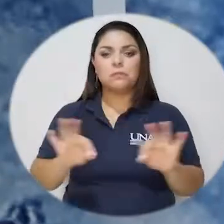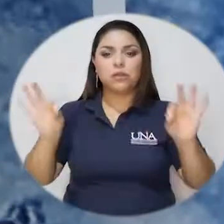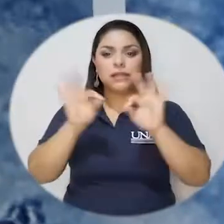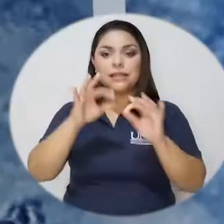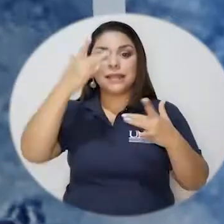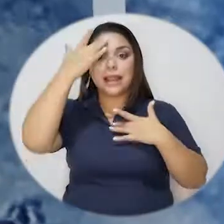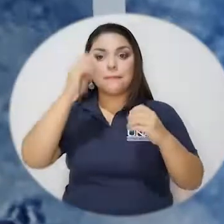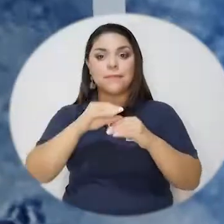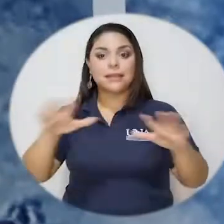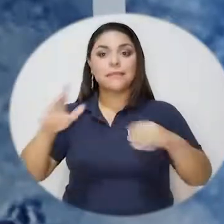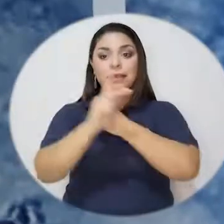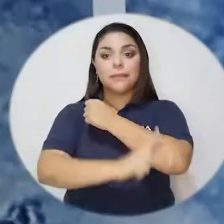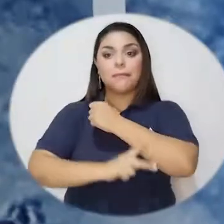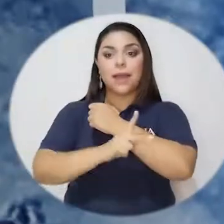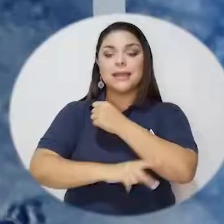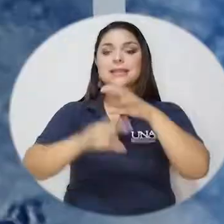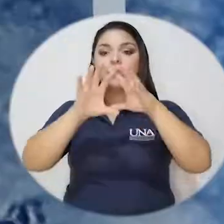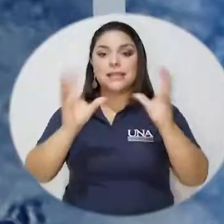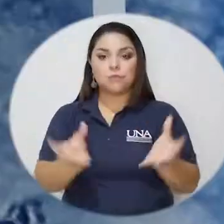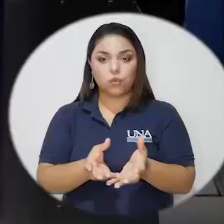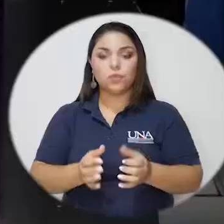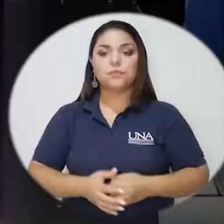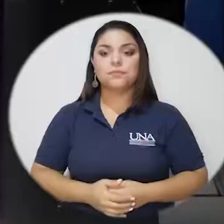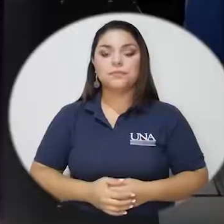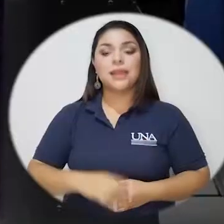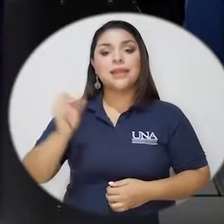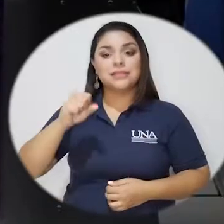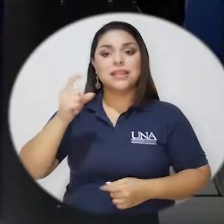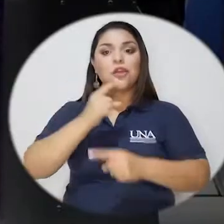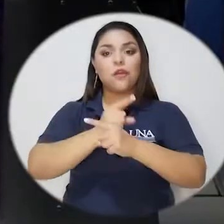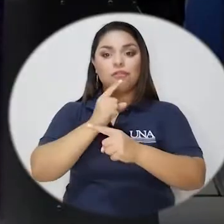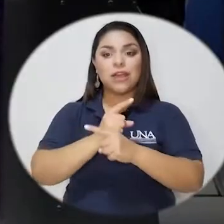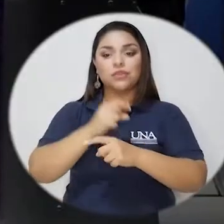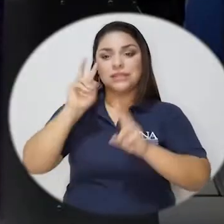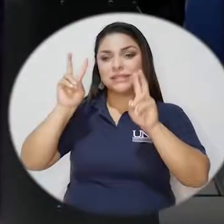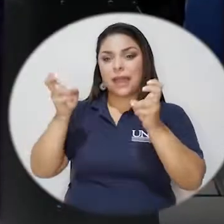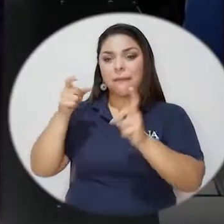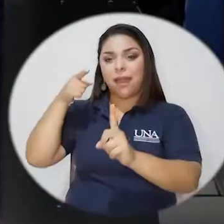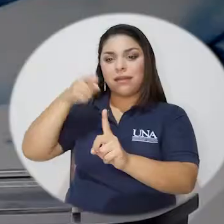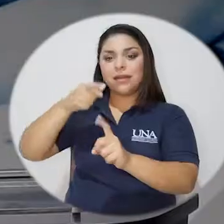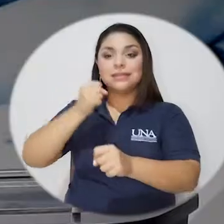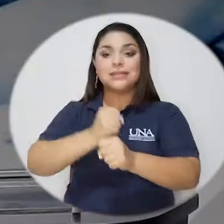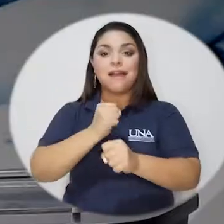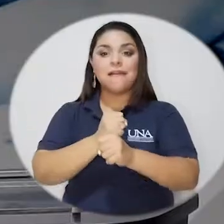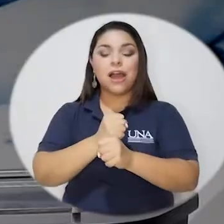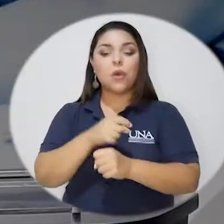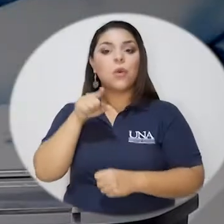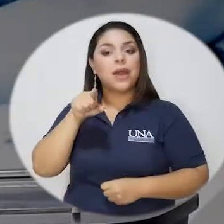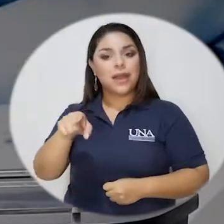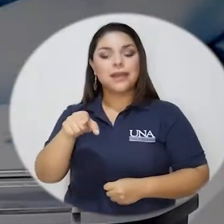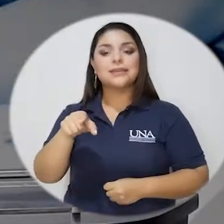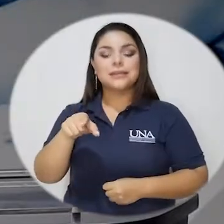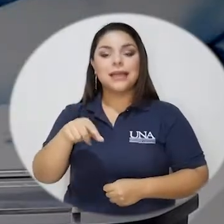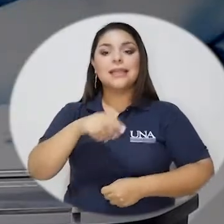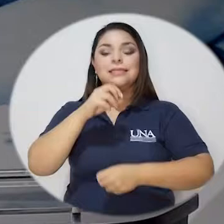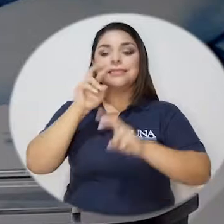importantes de la pandemia en el país y en el mundo. Bueno, definitivamente el tema del empleo ha sido el tema